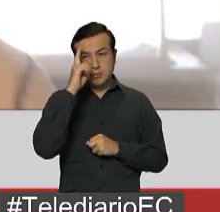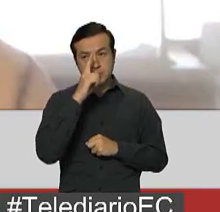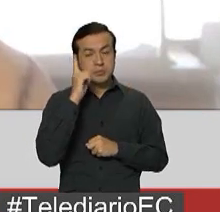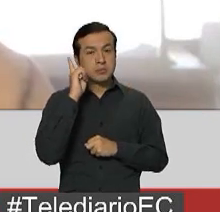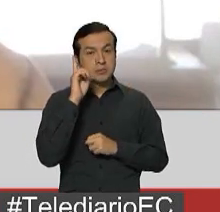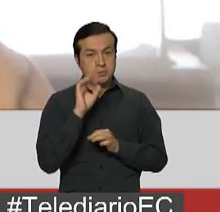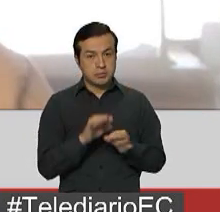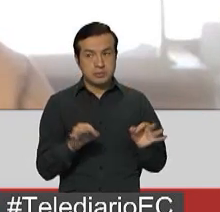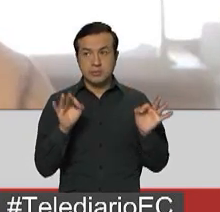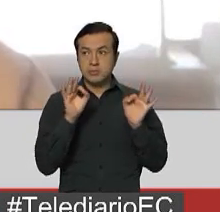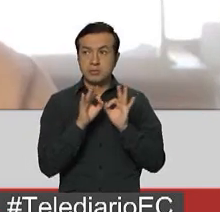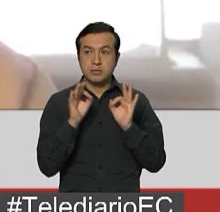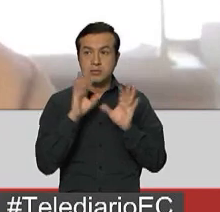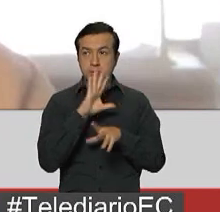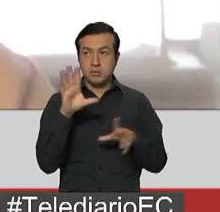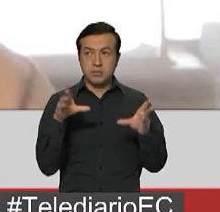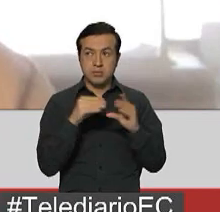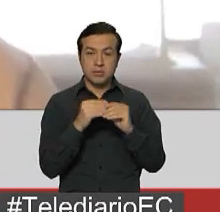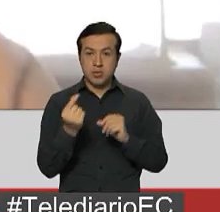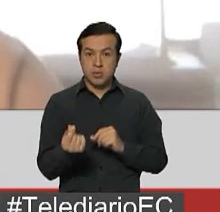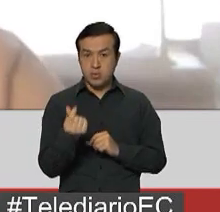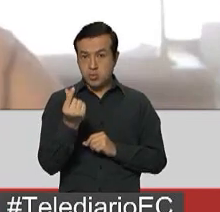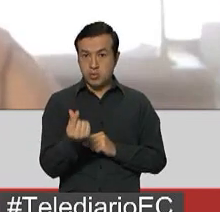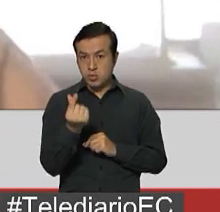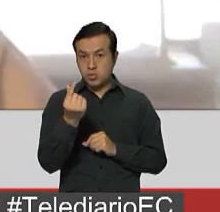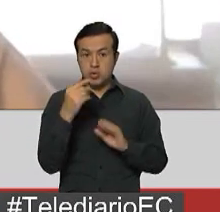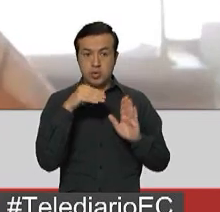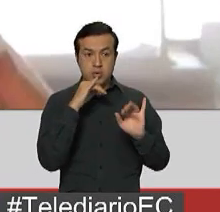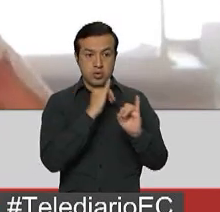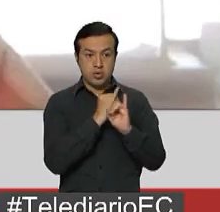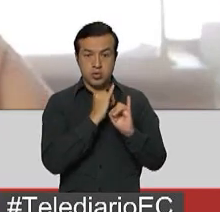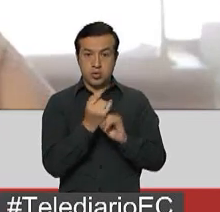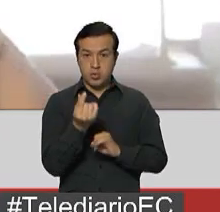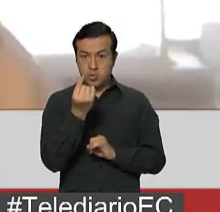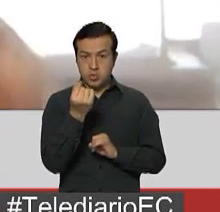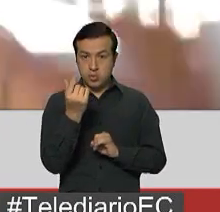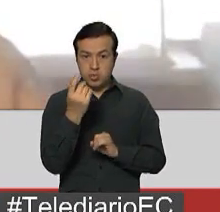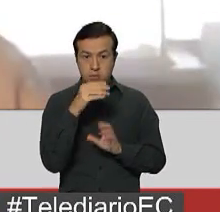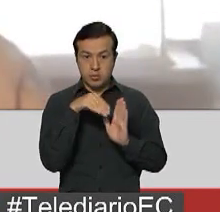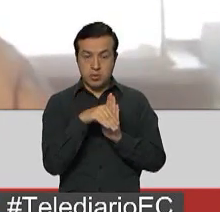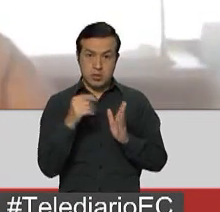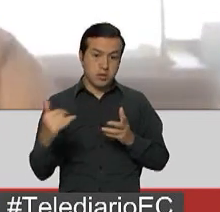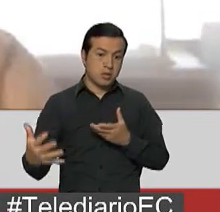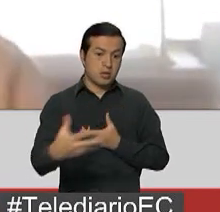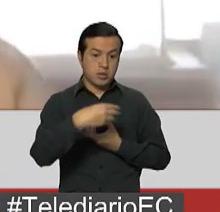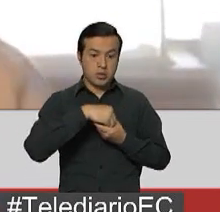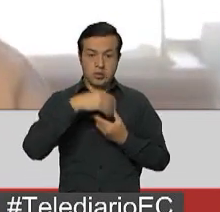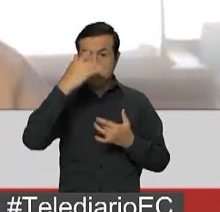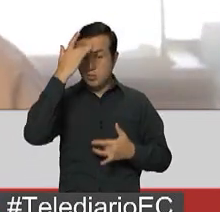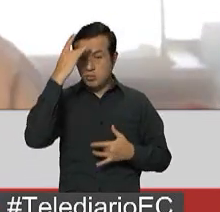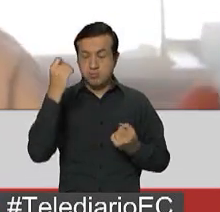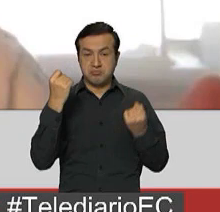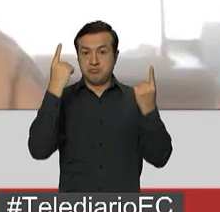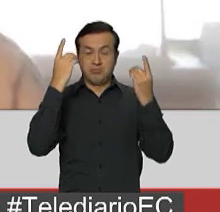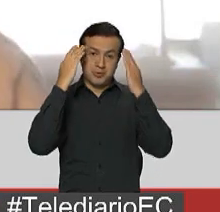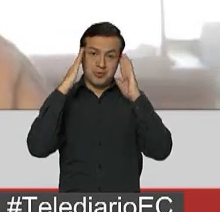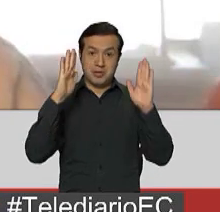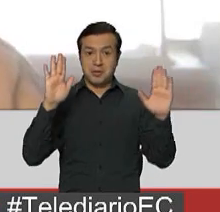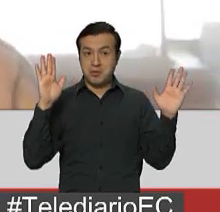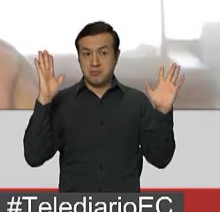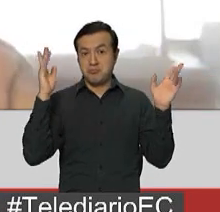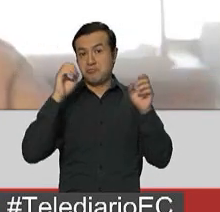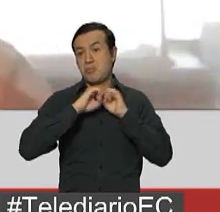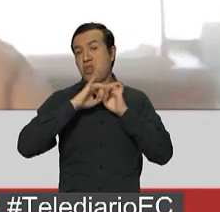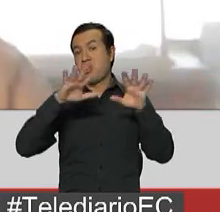importante haber hecho la capitalización de las utilidades de las instituciones porque eso nos toma frente al hobby que no sabíamos que iba a haber una pandemia